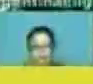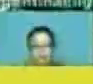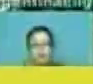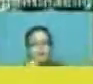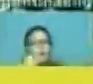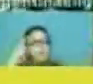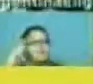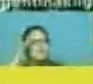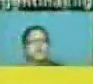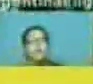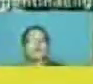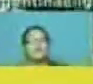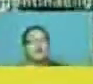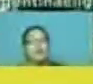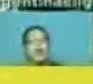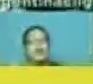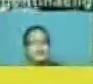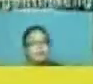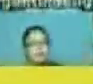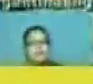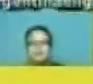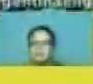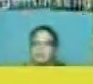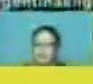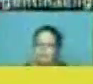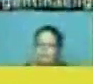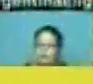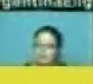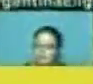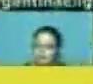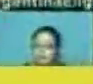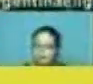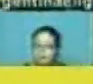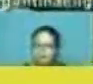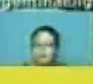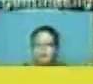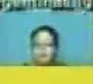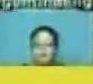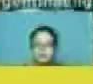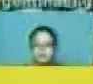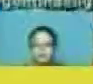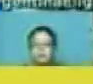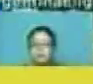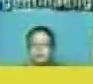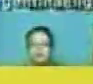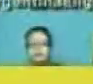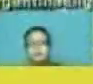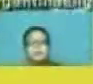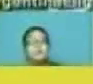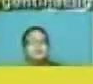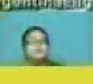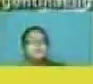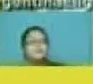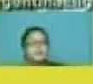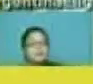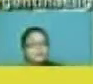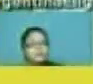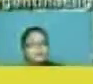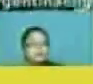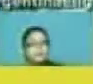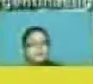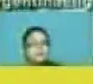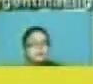Cambiemos, derechista, y también es importante decir un tema que les estaba anunciando cuando fuimos al corte en directo